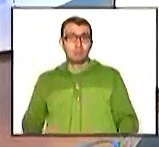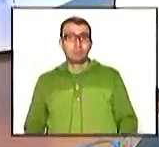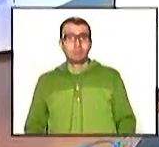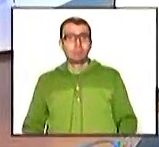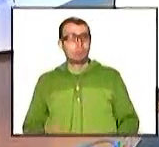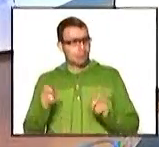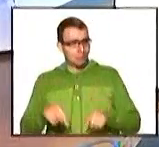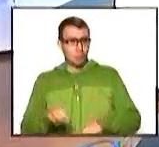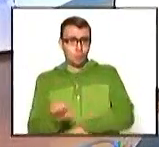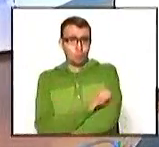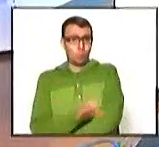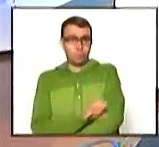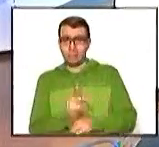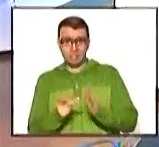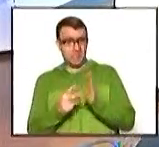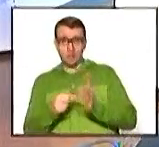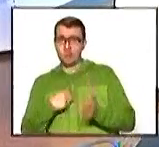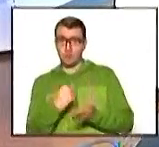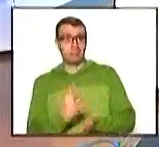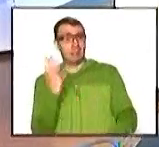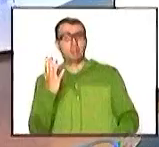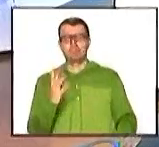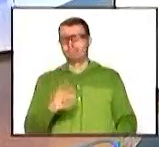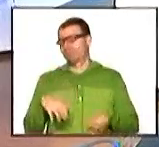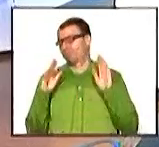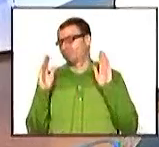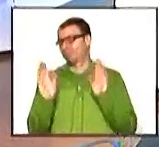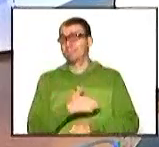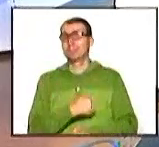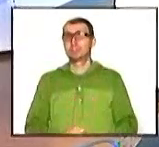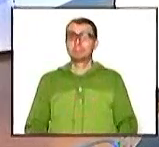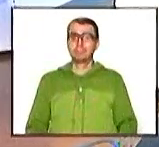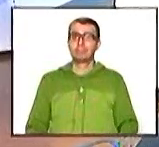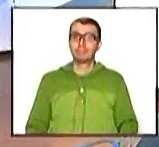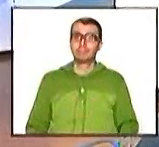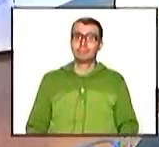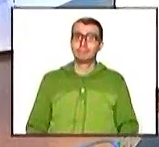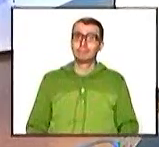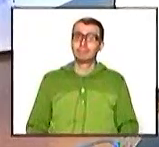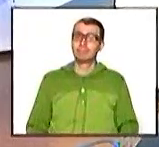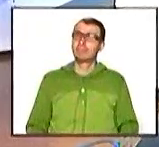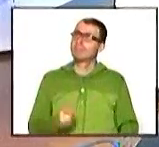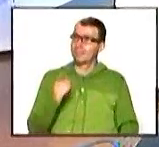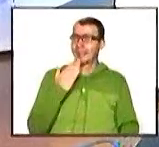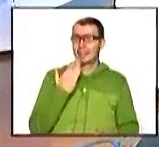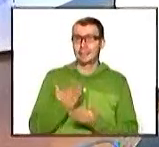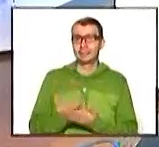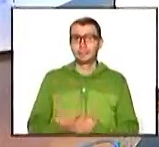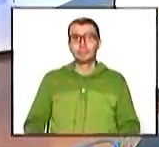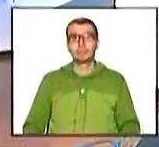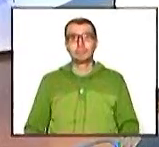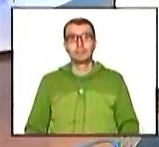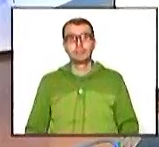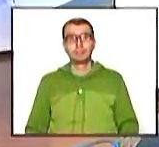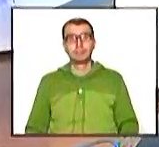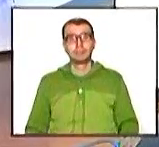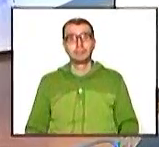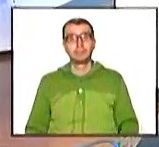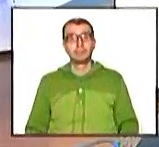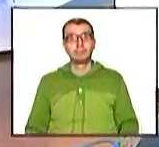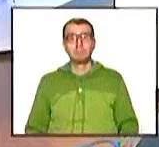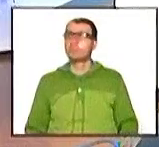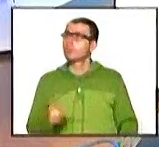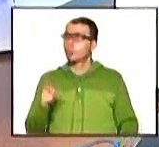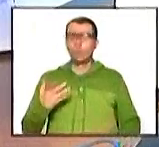nadie. Y un computador, exactamente, una tableta o algo que ahora bueno, está pasando. Gracias pues. Bueno, chaito. Muchas gracias. No, yo creo que cualquier